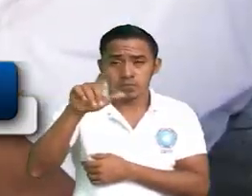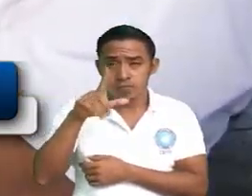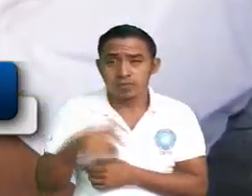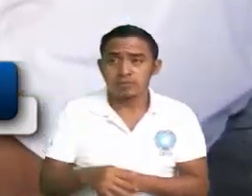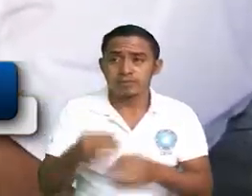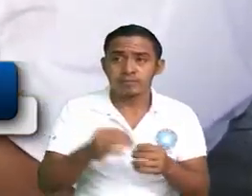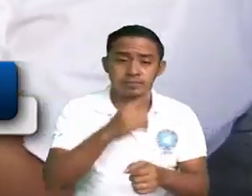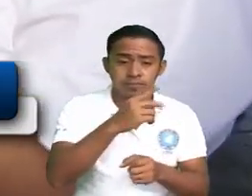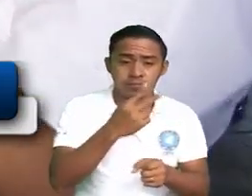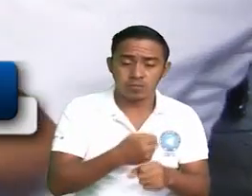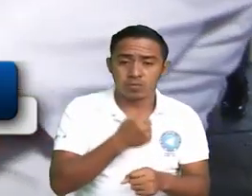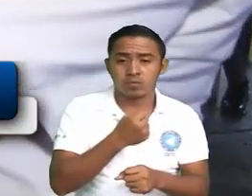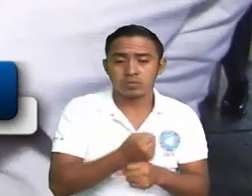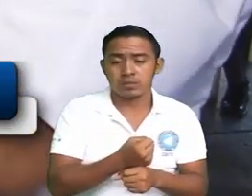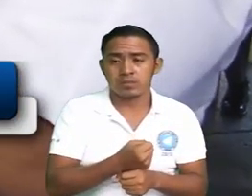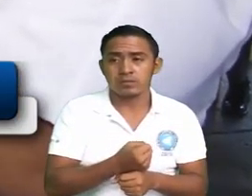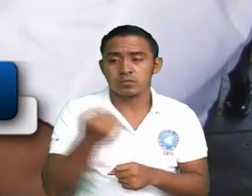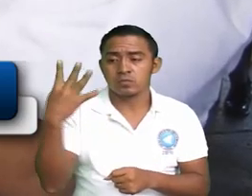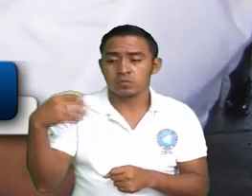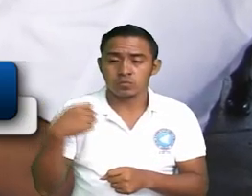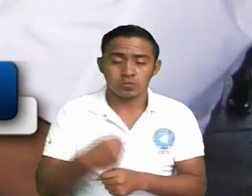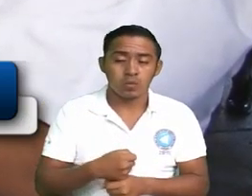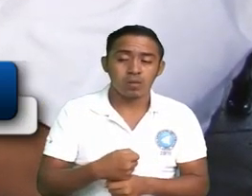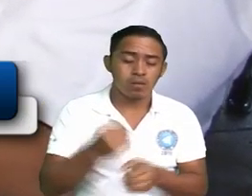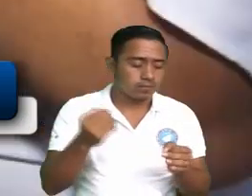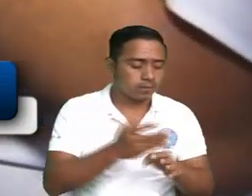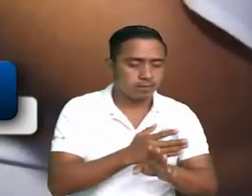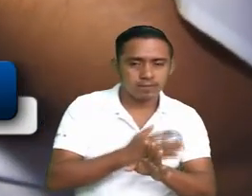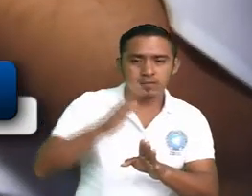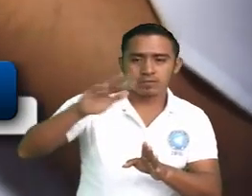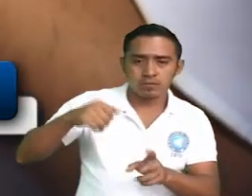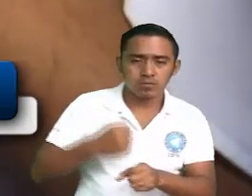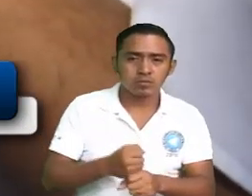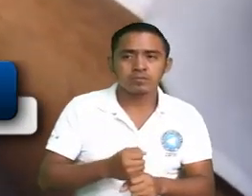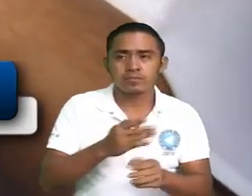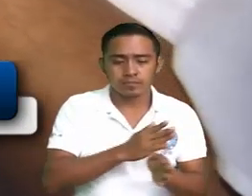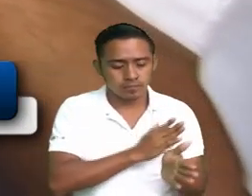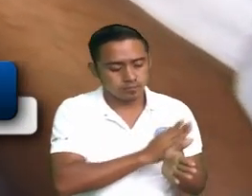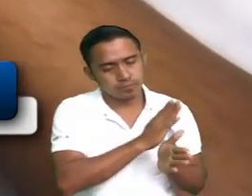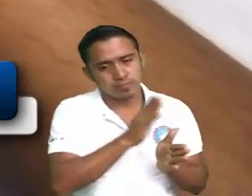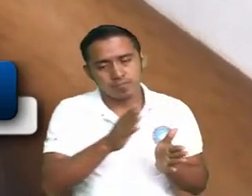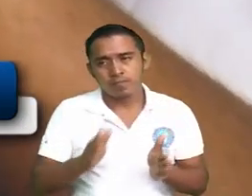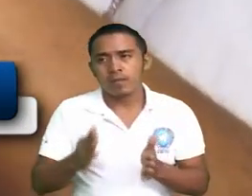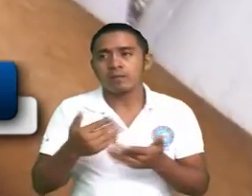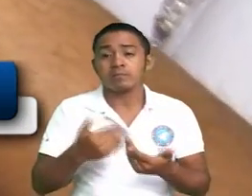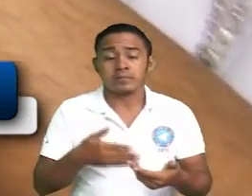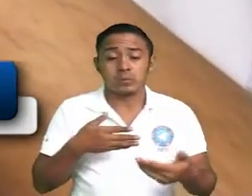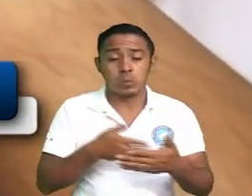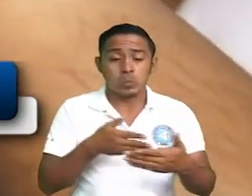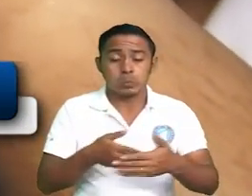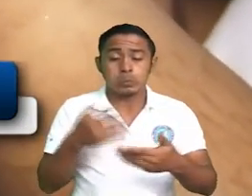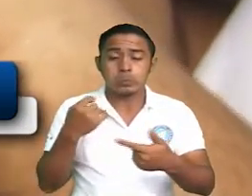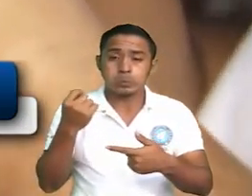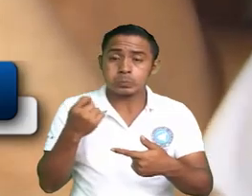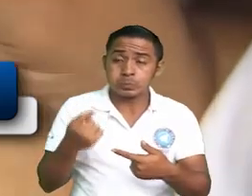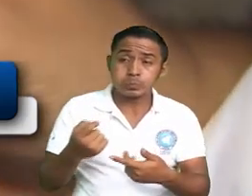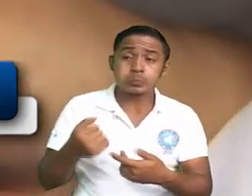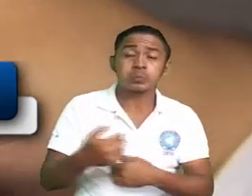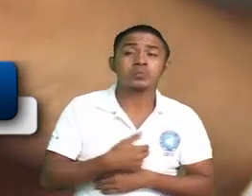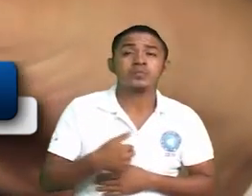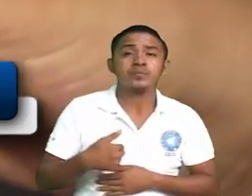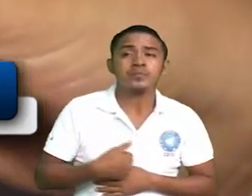de 2 años a 4 años, antes de cumplir los 5 años. Nosotros completamos los esquemas que hacen falta o están atrasados.